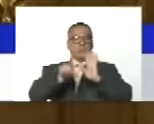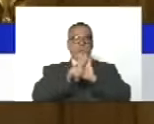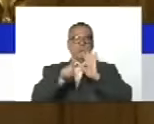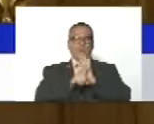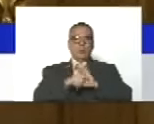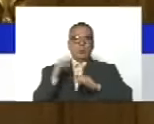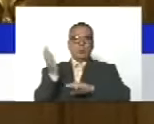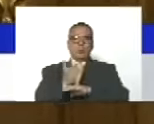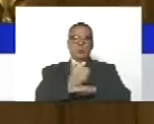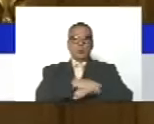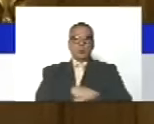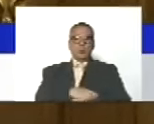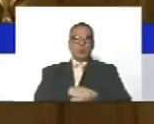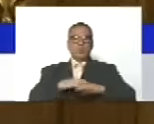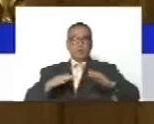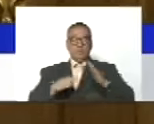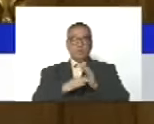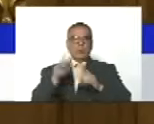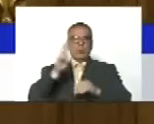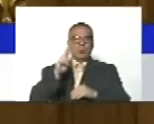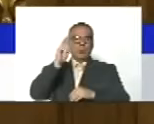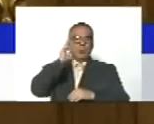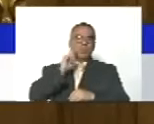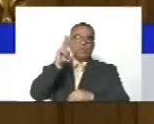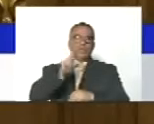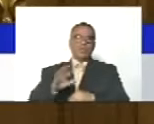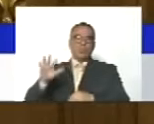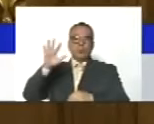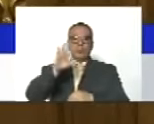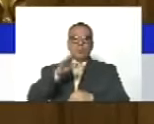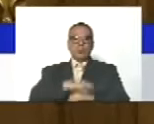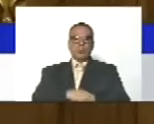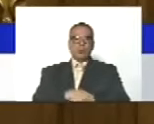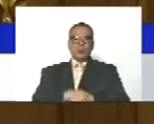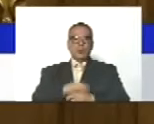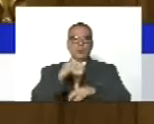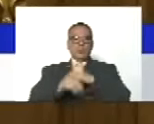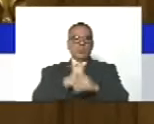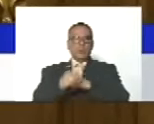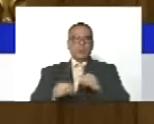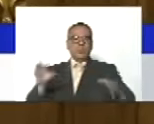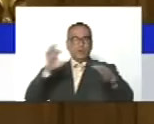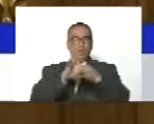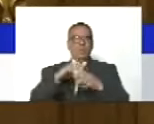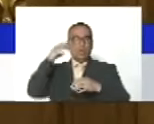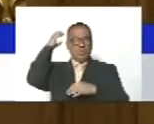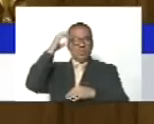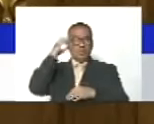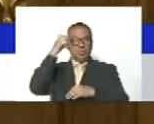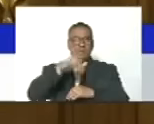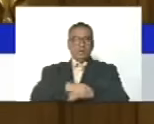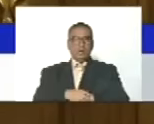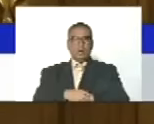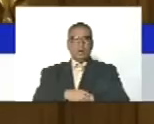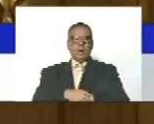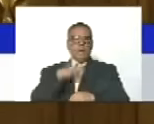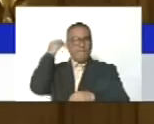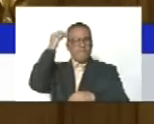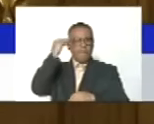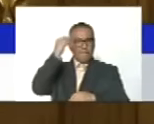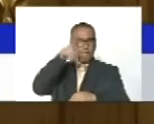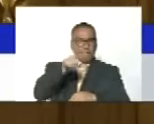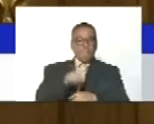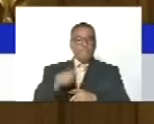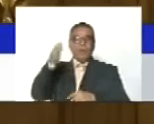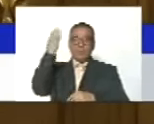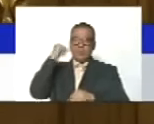ilegítimas sanciones contra la República Bolivariana de Venezuela por parte de la Unión Europea. Considerando que